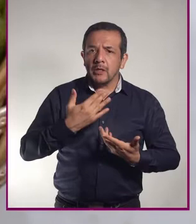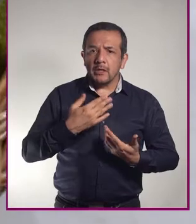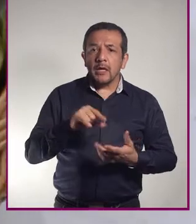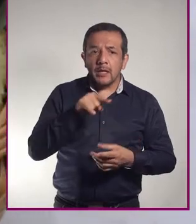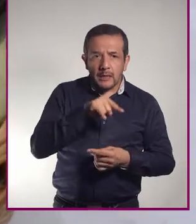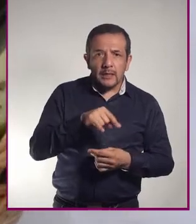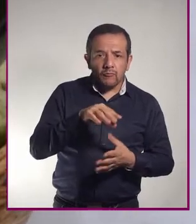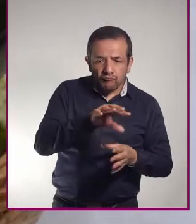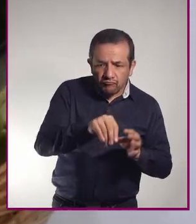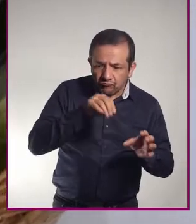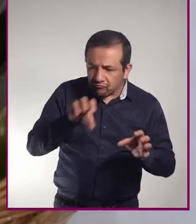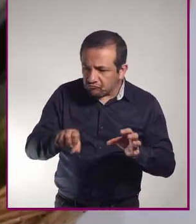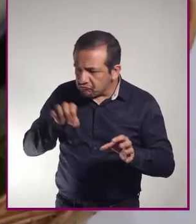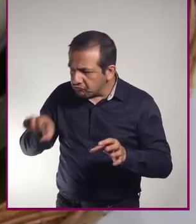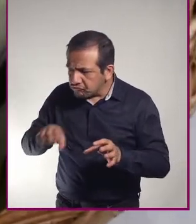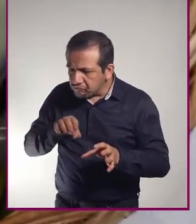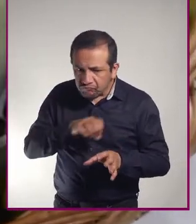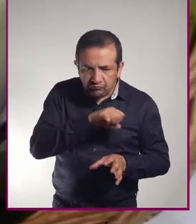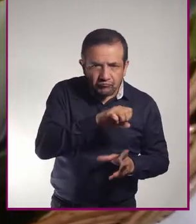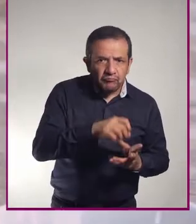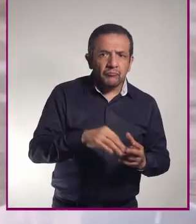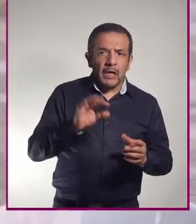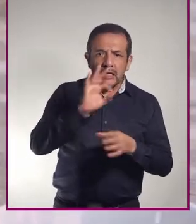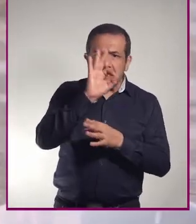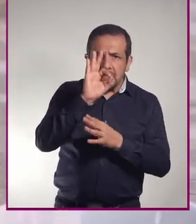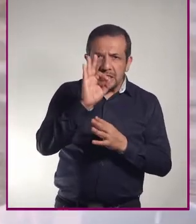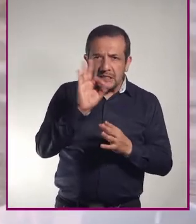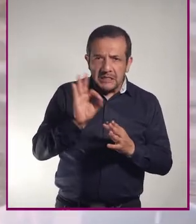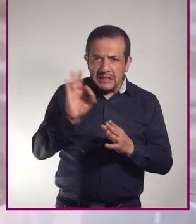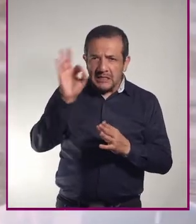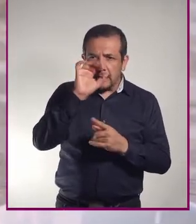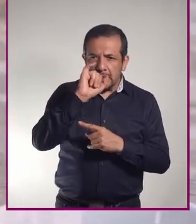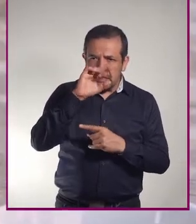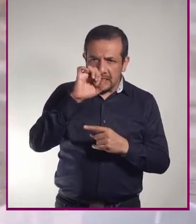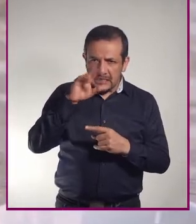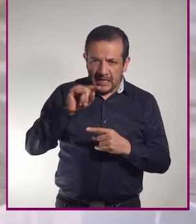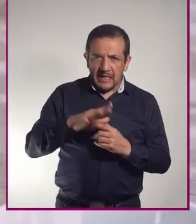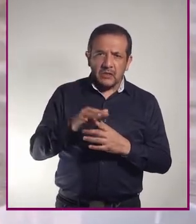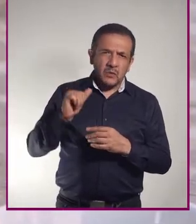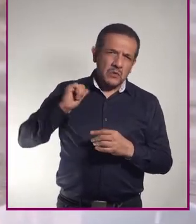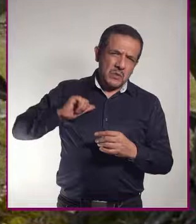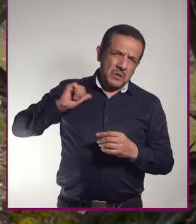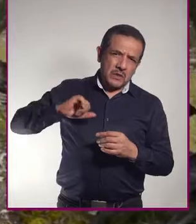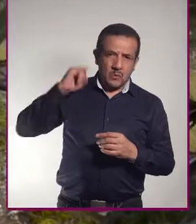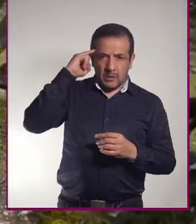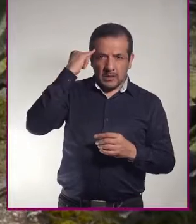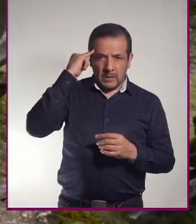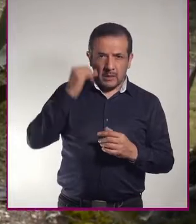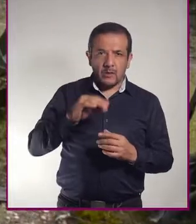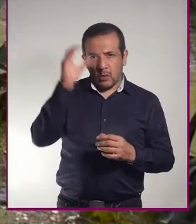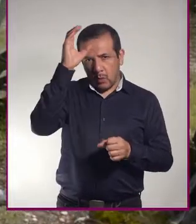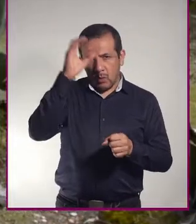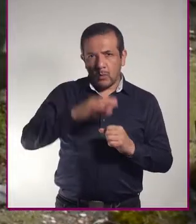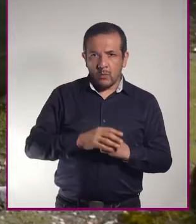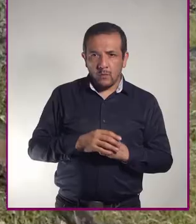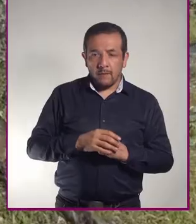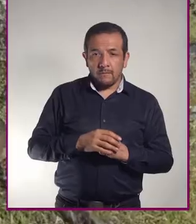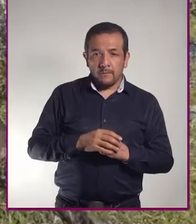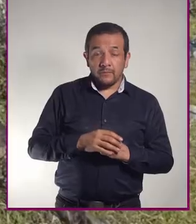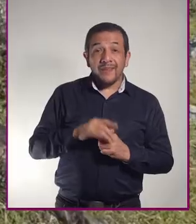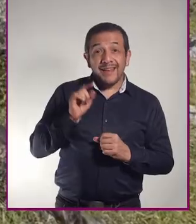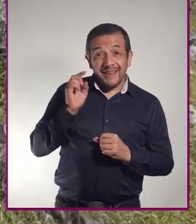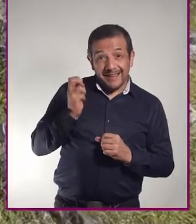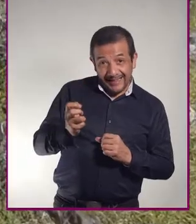de insectos se vincula con la sabiduría tradicional de los territorios y culturas indígenas. Afortunadamente, el consumo